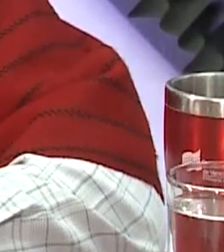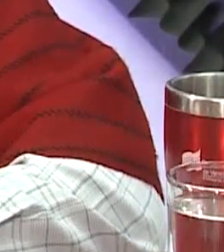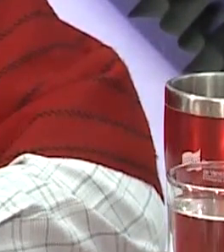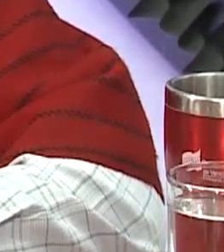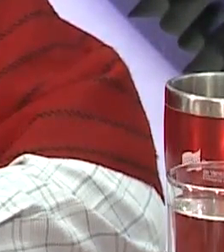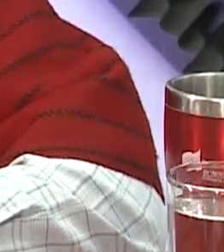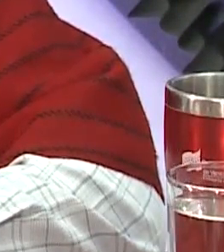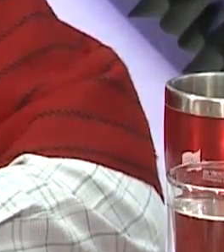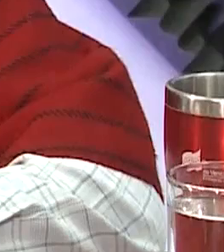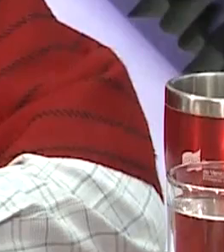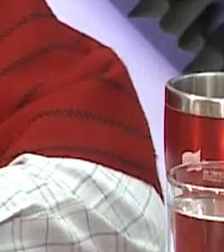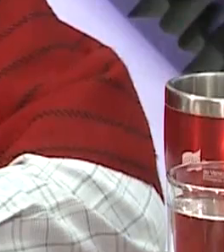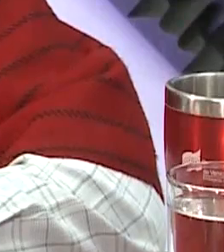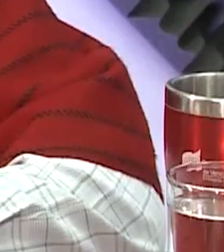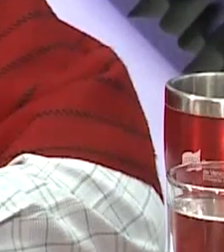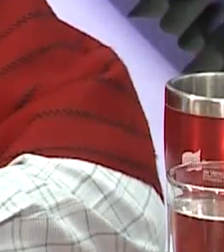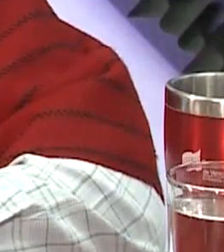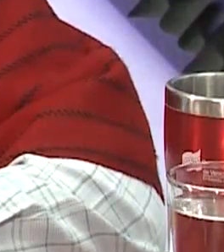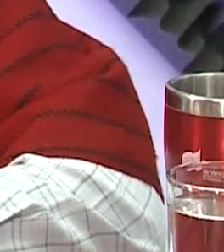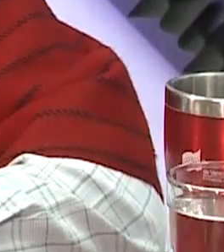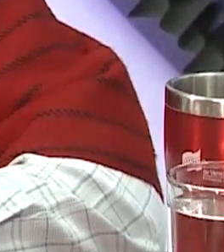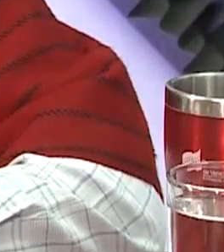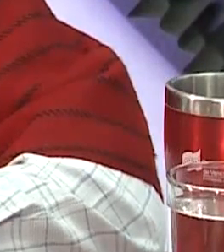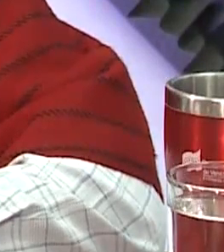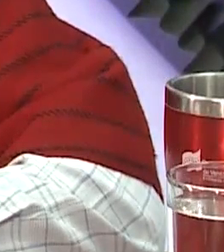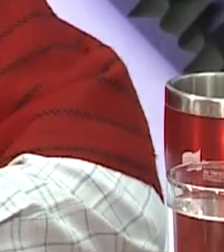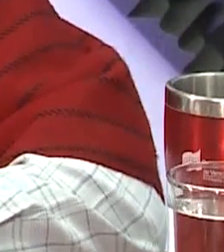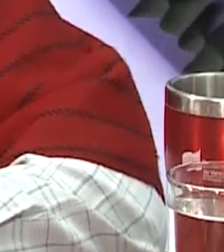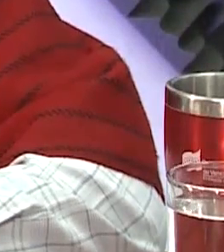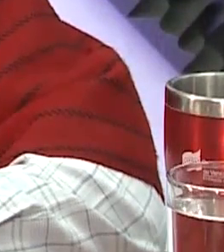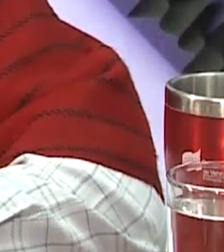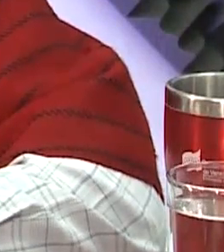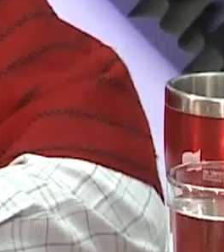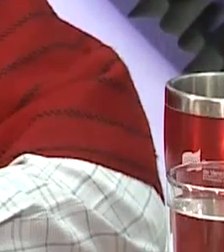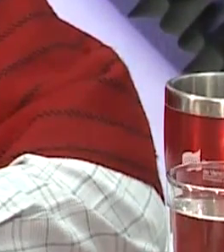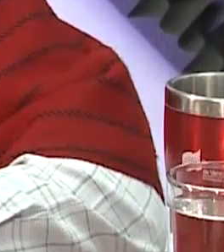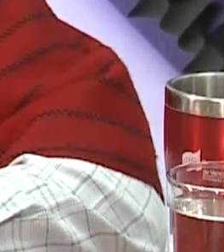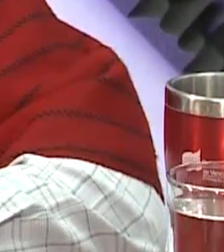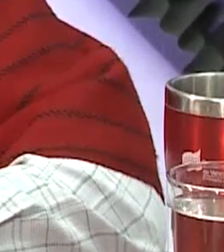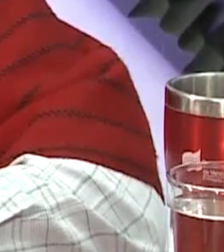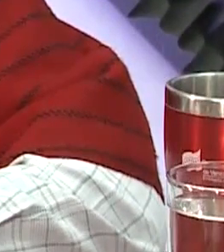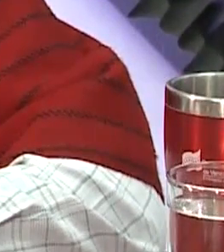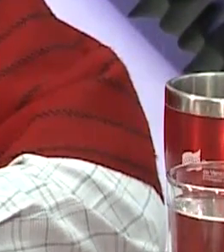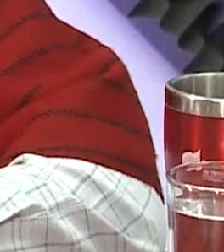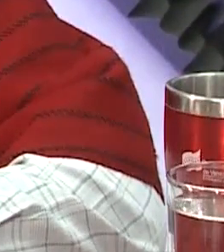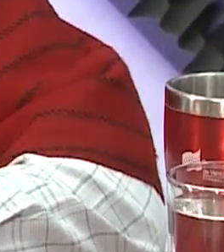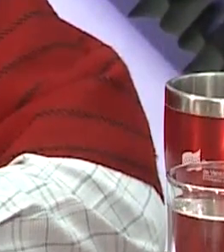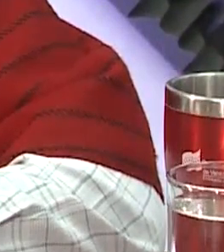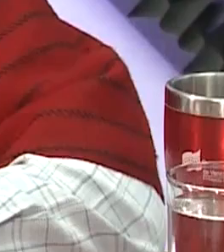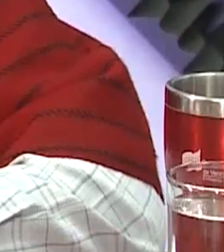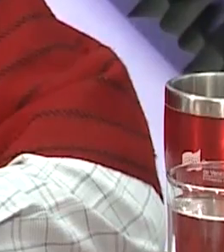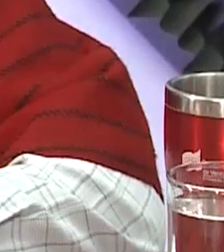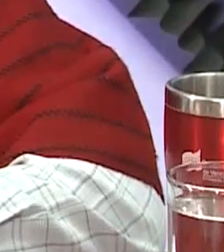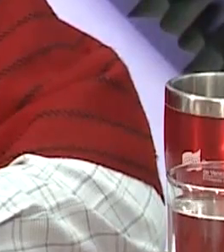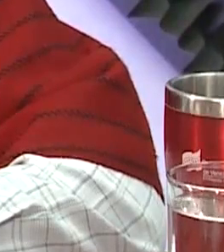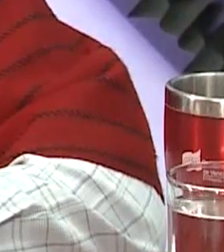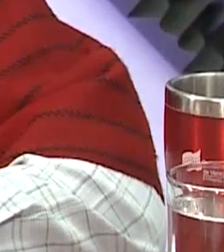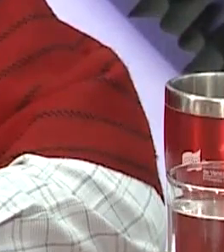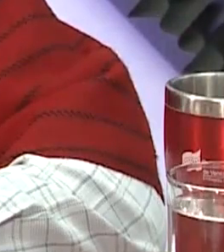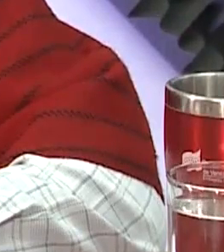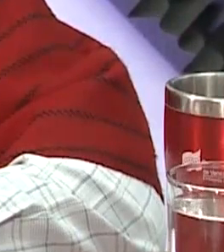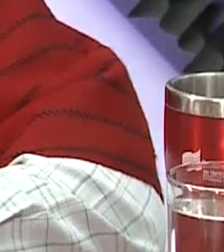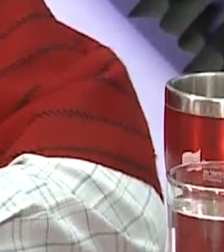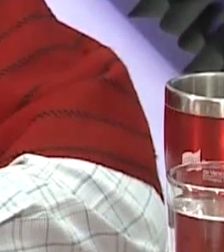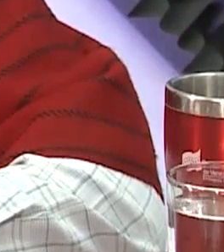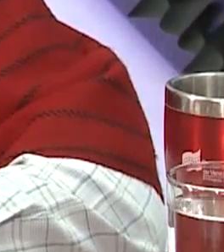la radio uas y comanda negativa y luís pacheco winzip esta persona está la chingada pac sin